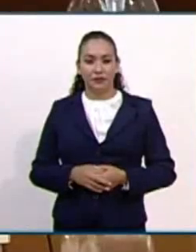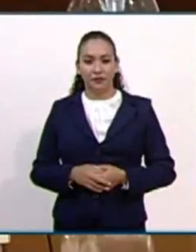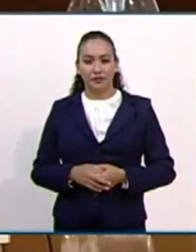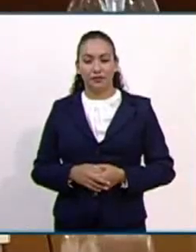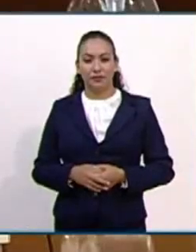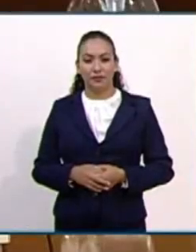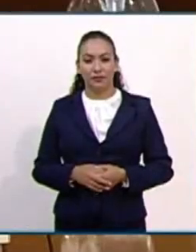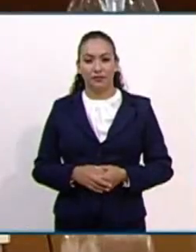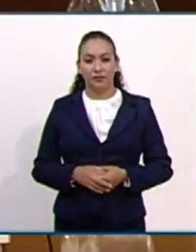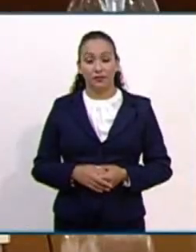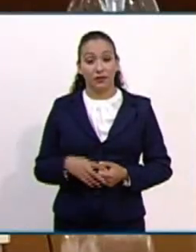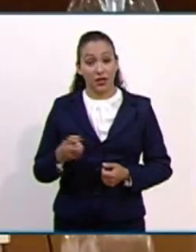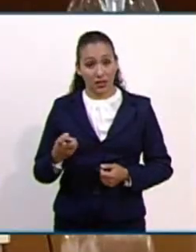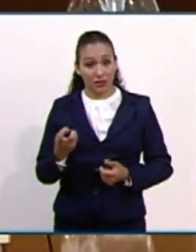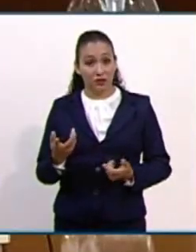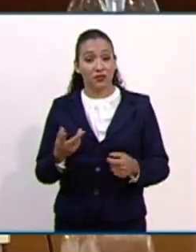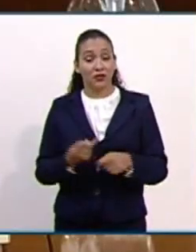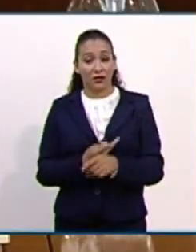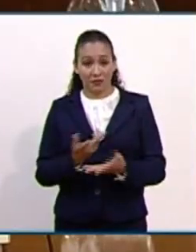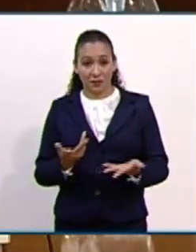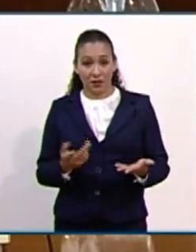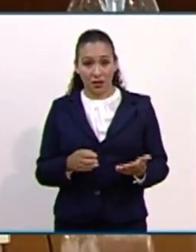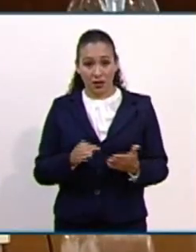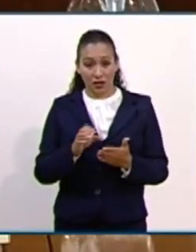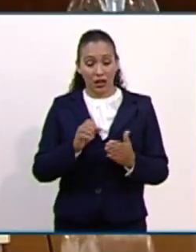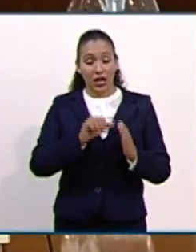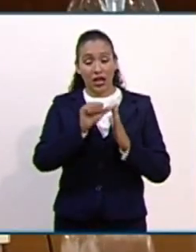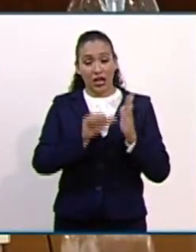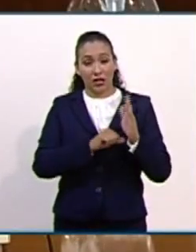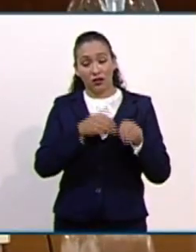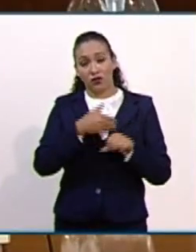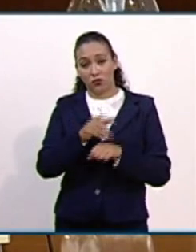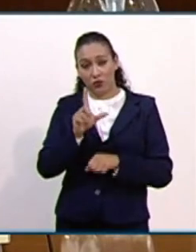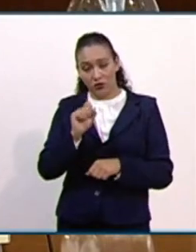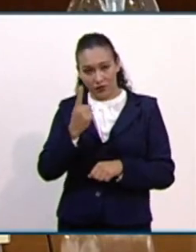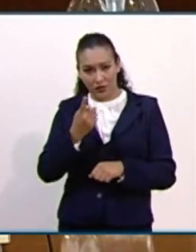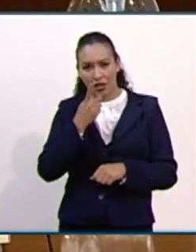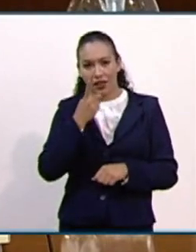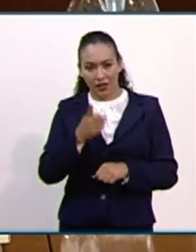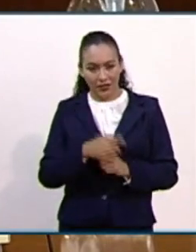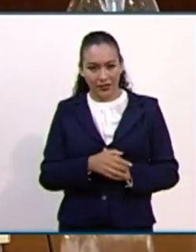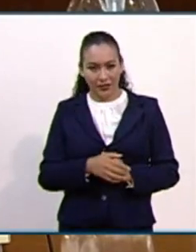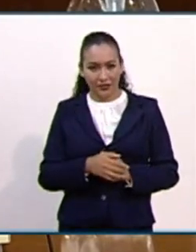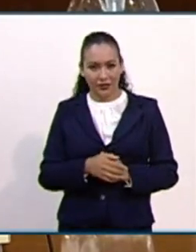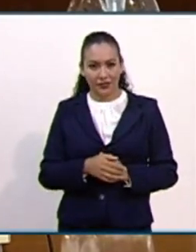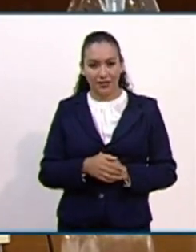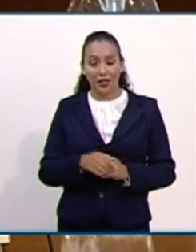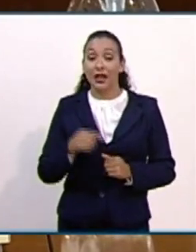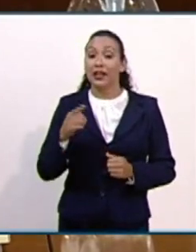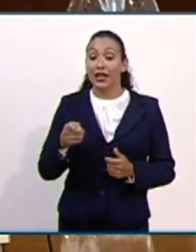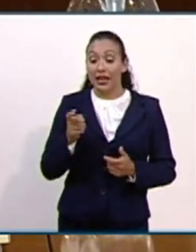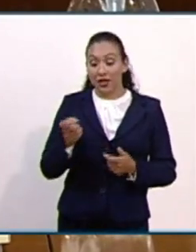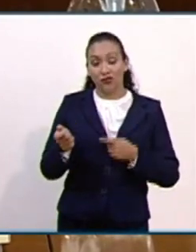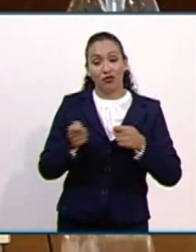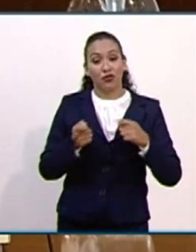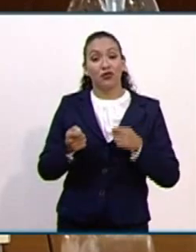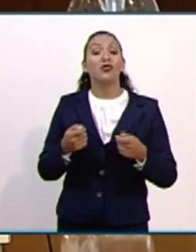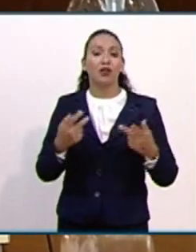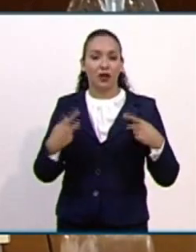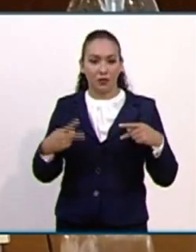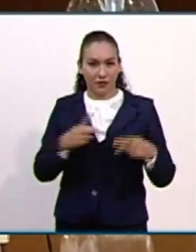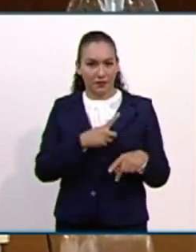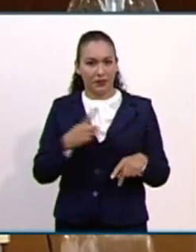Tiene un carácter civil, porque así lo establece el artículo 21 constitucional, un mando civil, porque así también